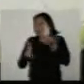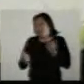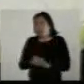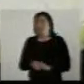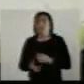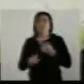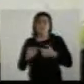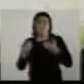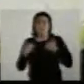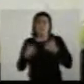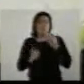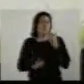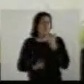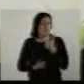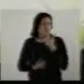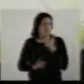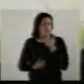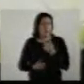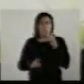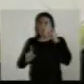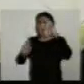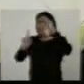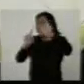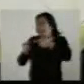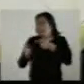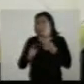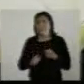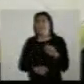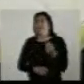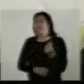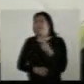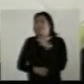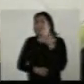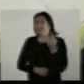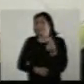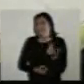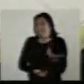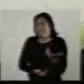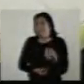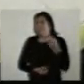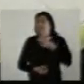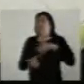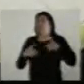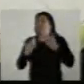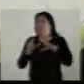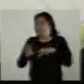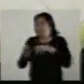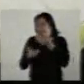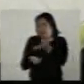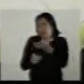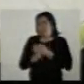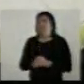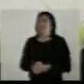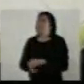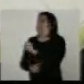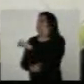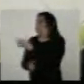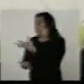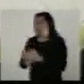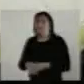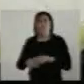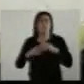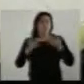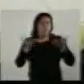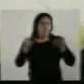con discapacidad que tienen lindos objetivos, pero que no tienen un cobre puesto para cumplir con esos objetivos. Claro que sí.